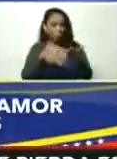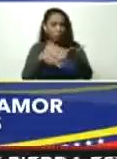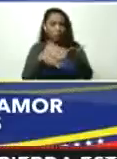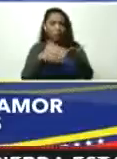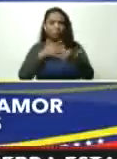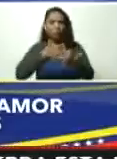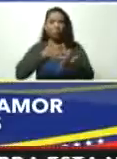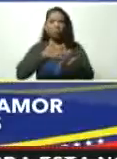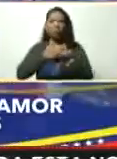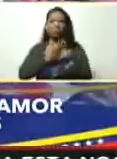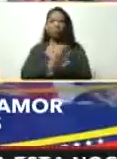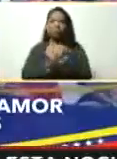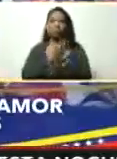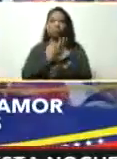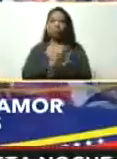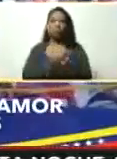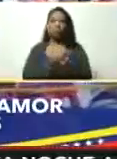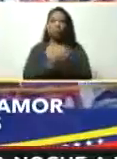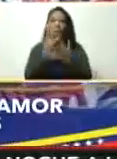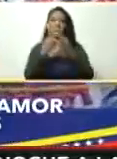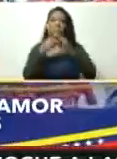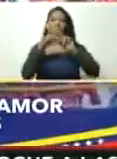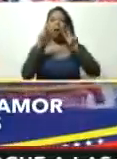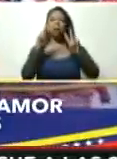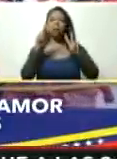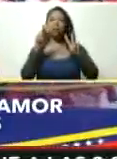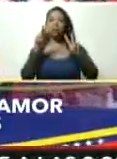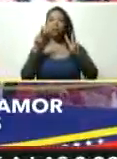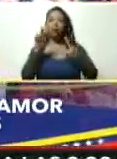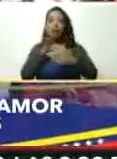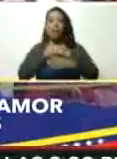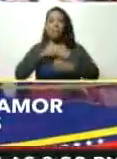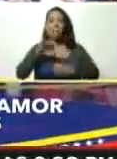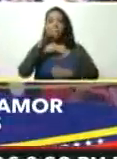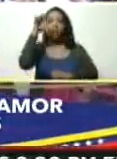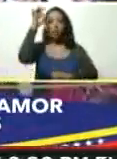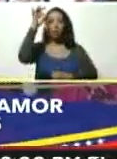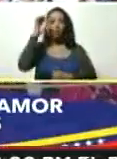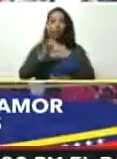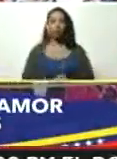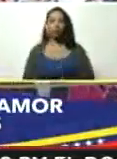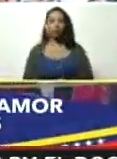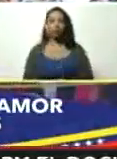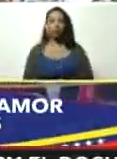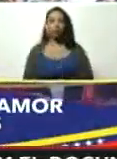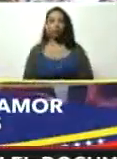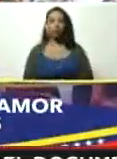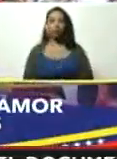serenidad y una paz espiritual tremenda.